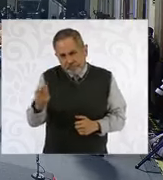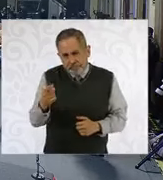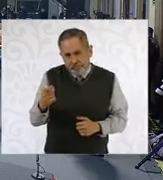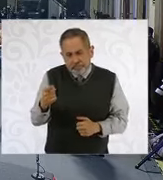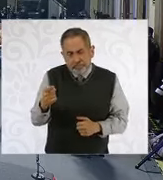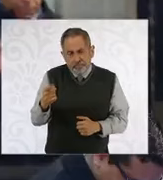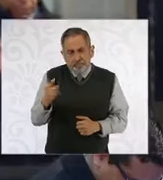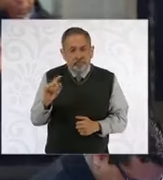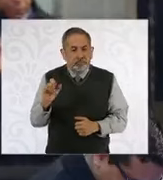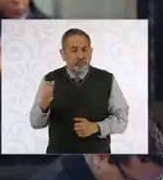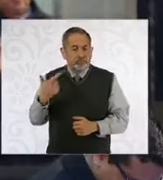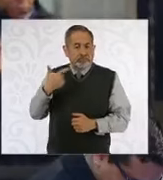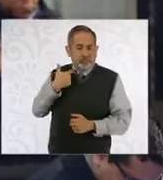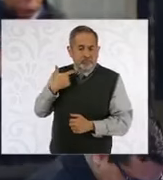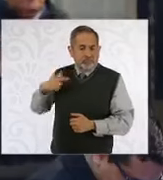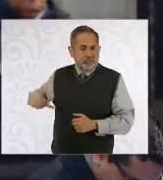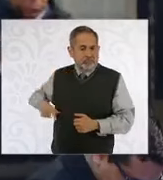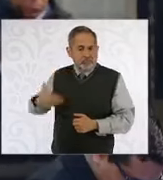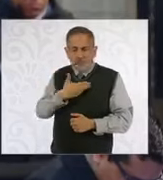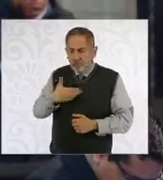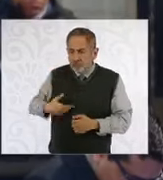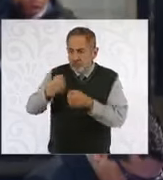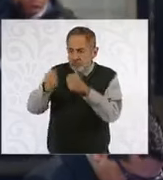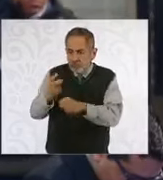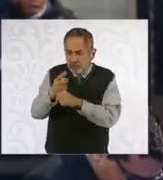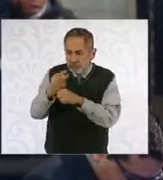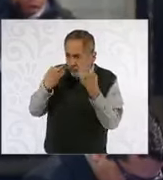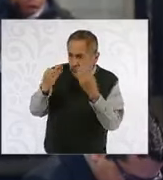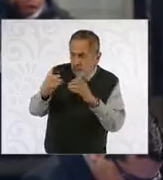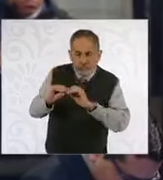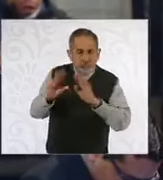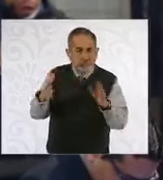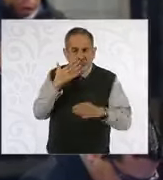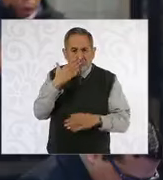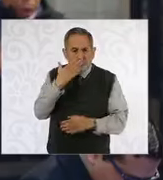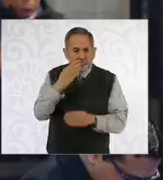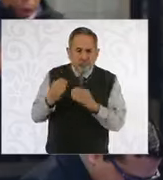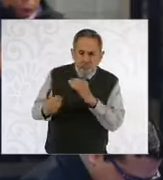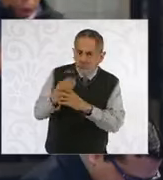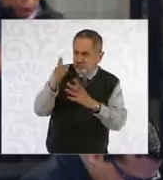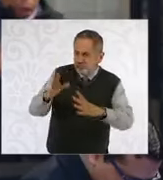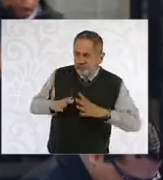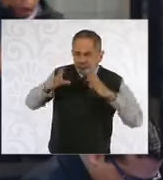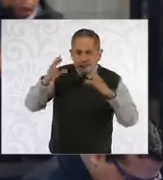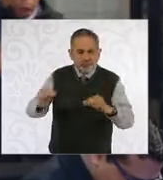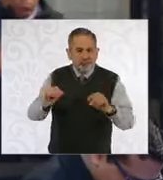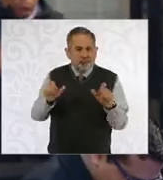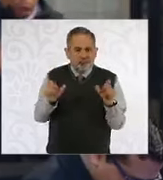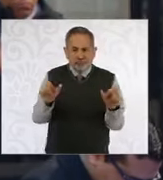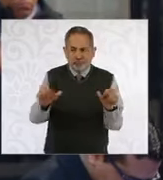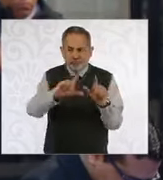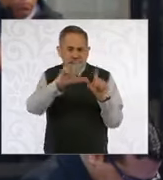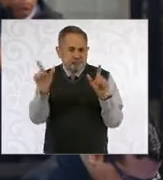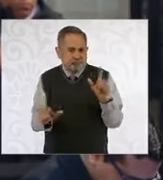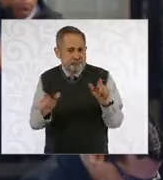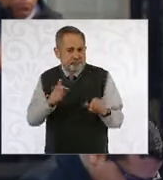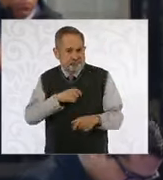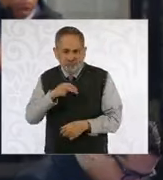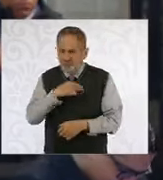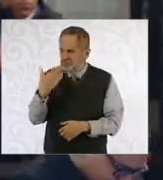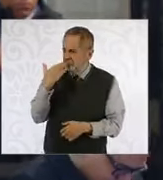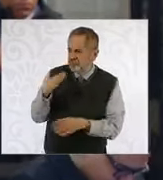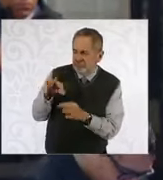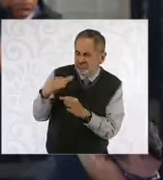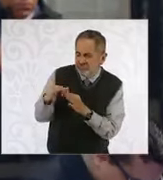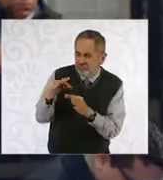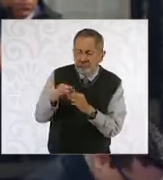administración pasada en materia de seguridad, desde la creación de la Guardia Nacional hasta la disminución en los índices de